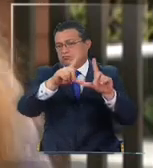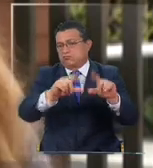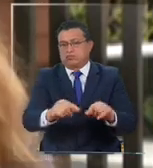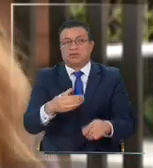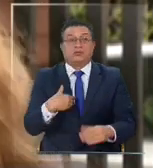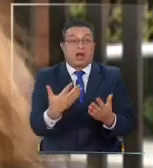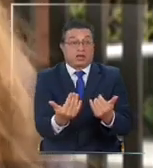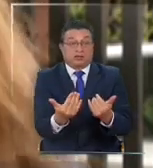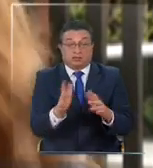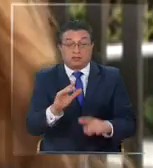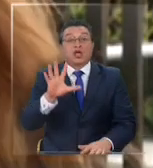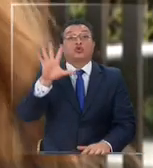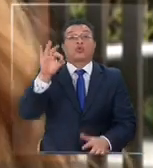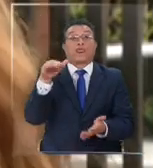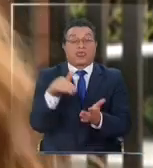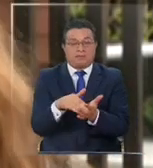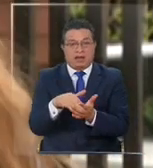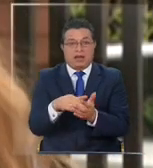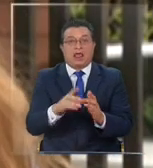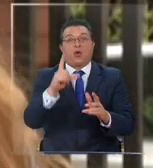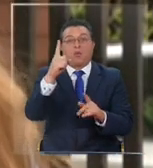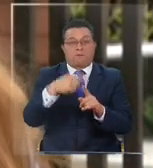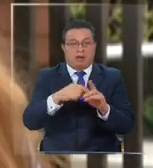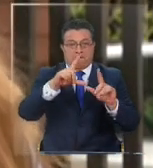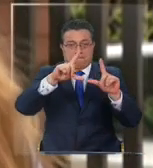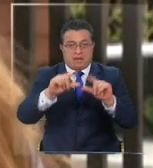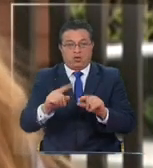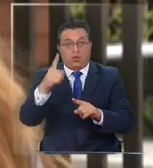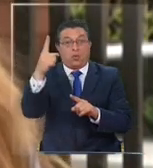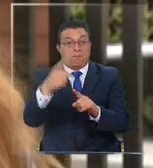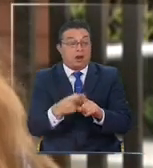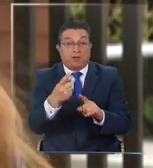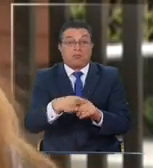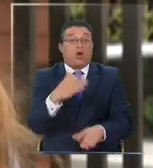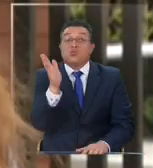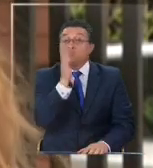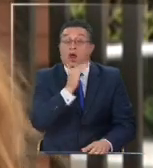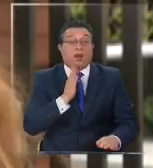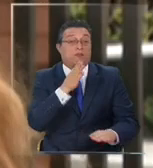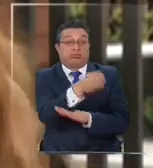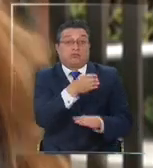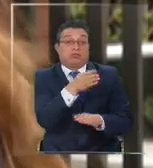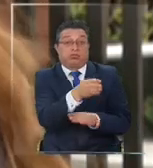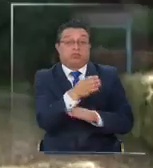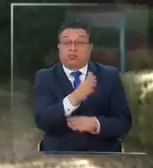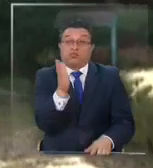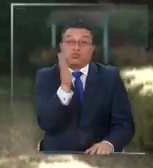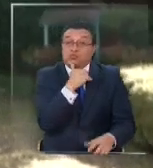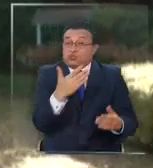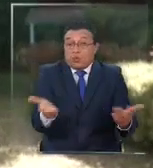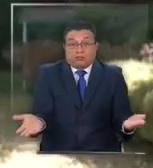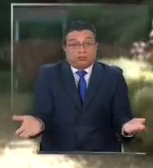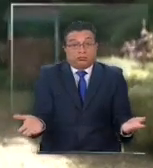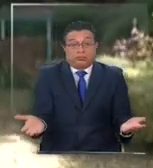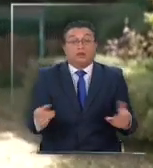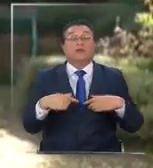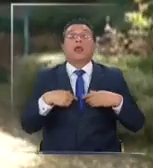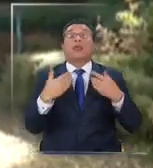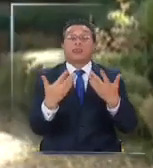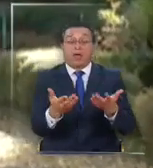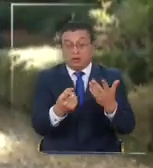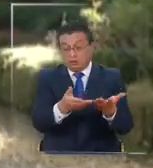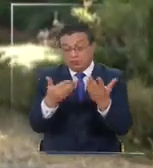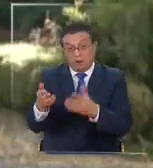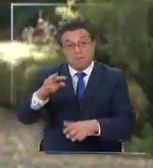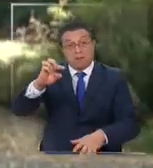pidiendo eran 50 mil pesos de descuentos mensuales por cada vez que no existiera clase presencial además queríamos que se le diera la